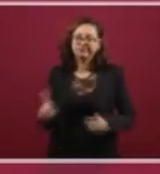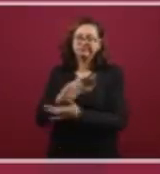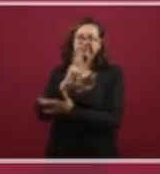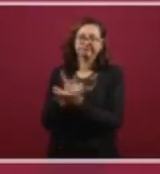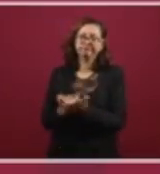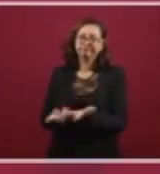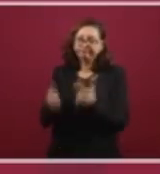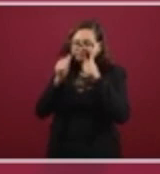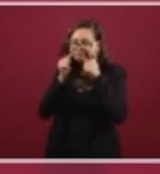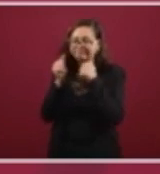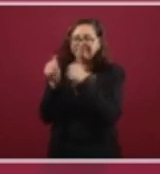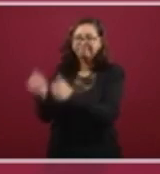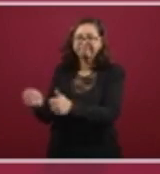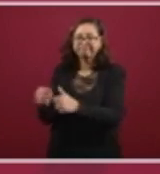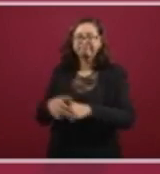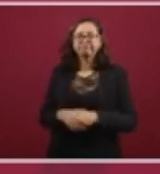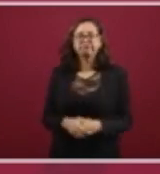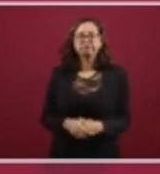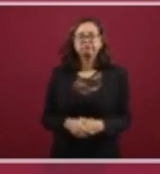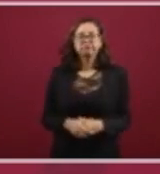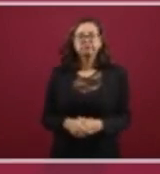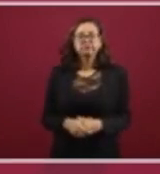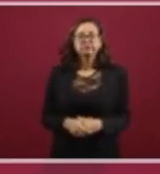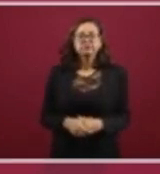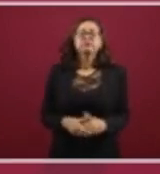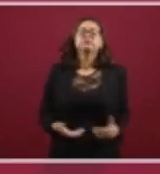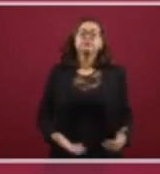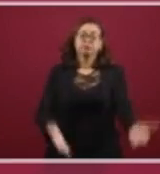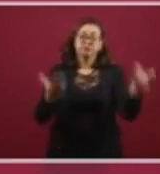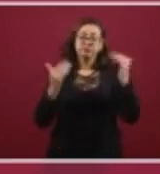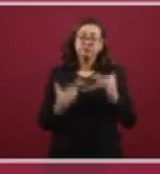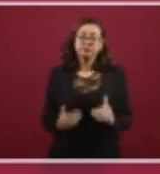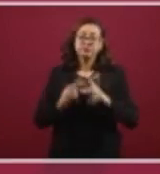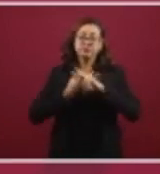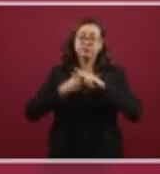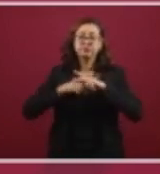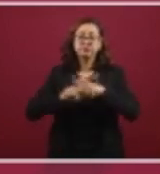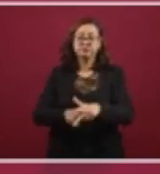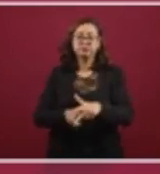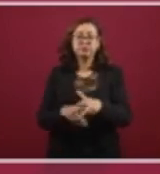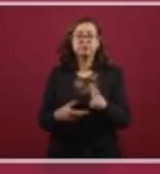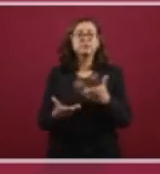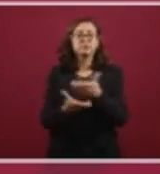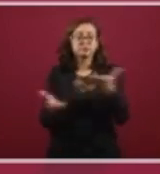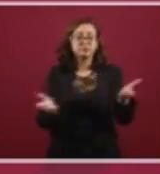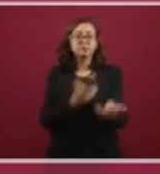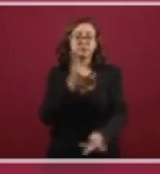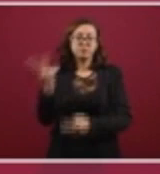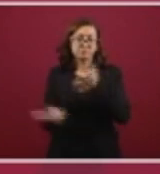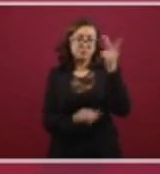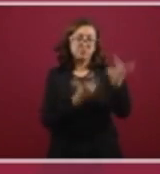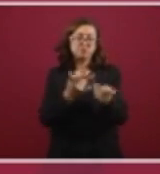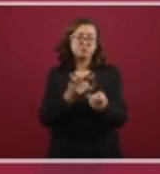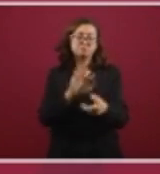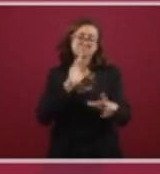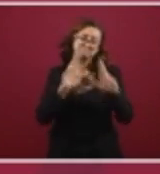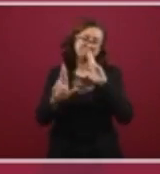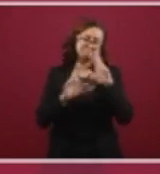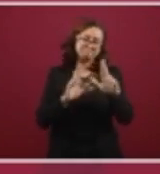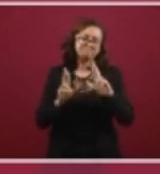Entonces, abrimos, si les parece, la sesión de preguntas y respuestas.